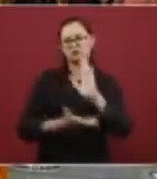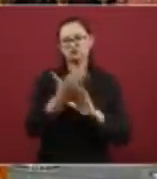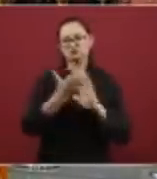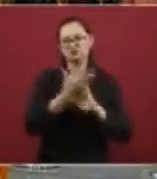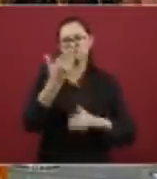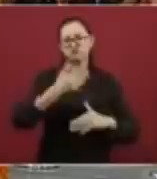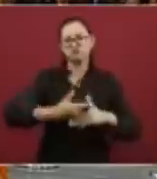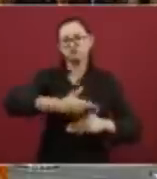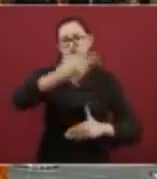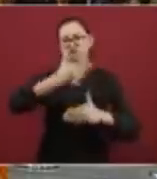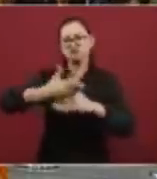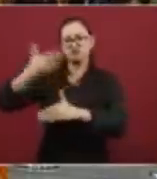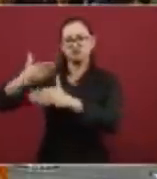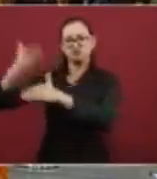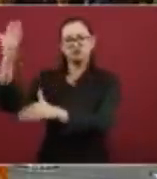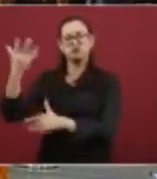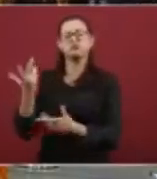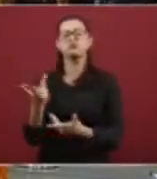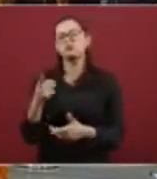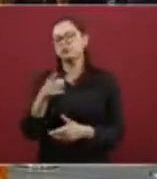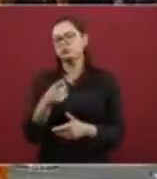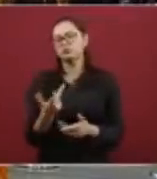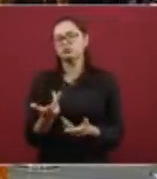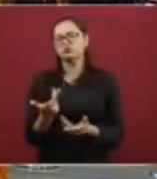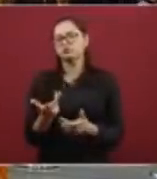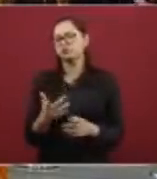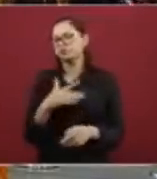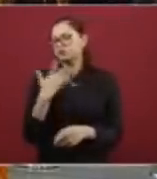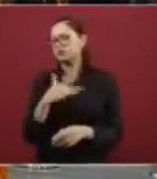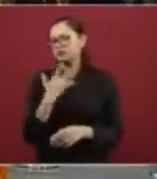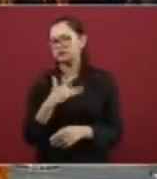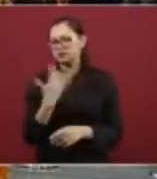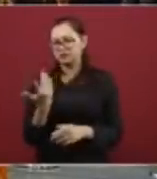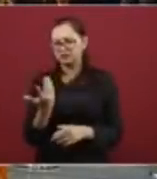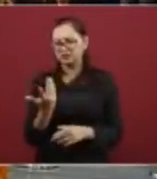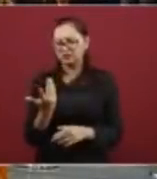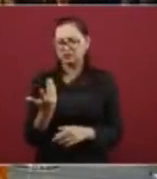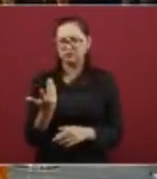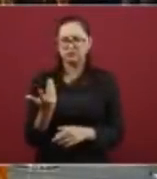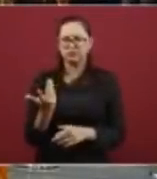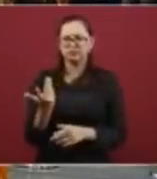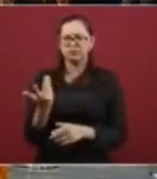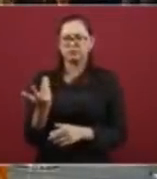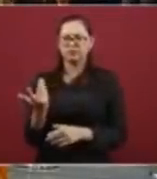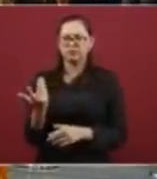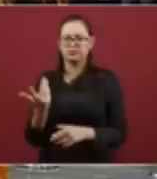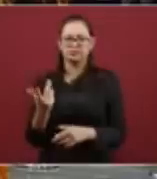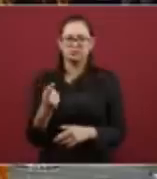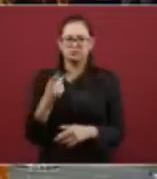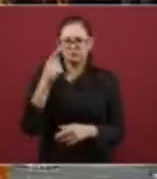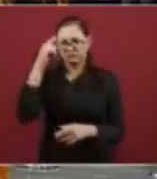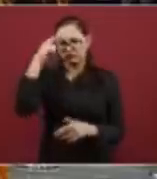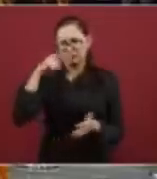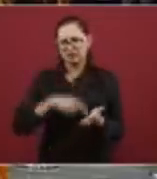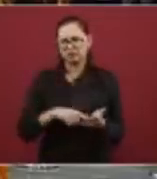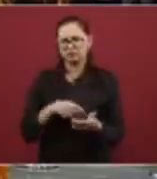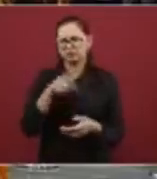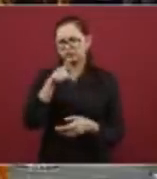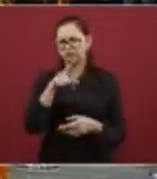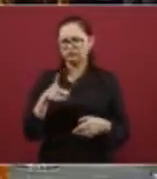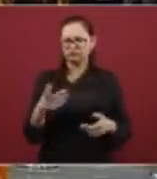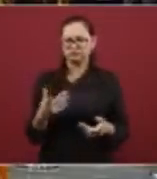frontera sur de ellos. Esto, pues, evidentemente va en contra de la postura de usted de